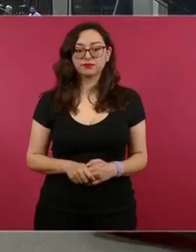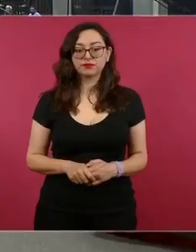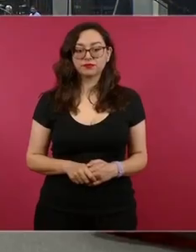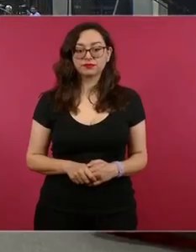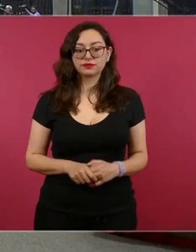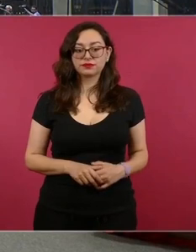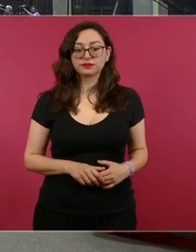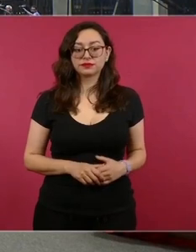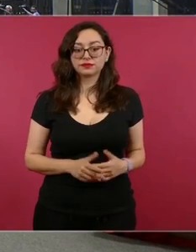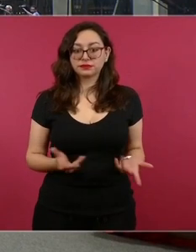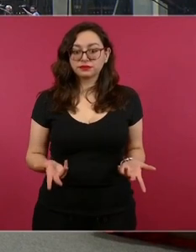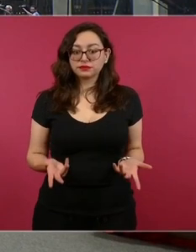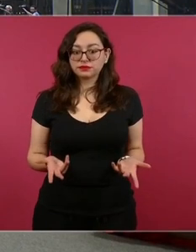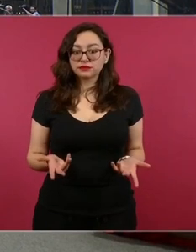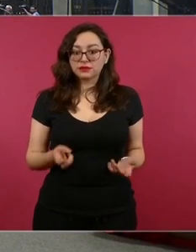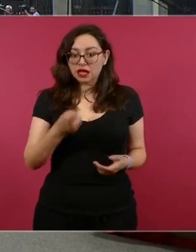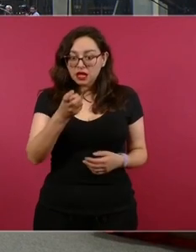¿No quedó así?